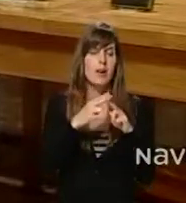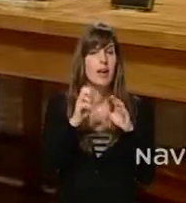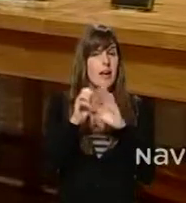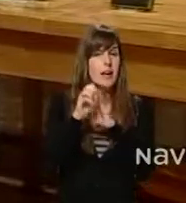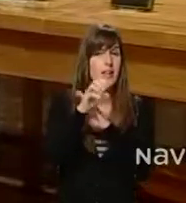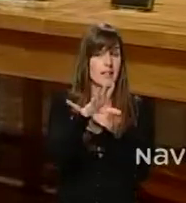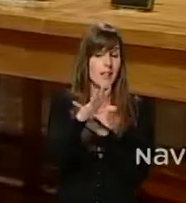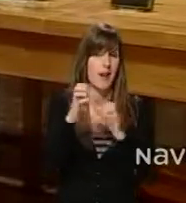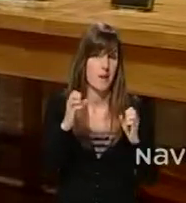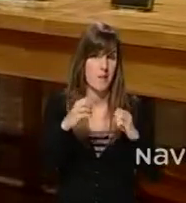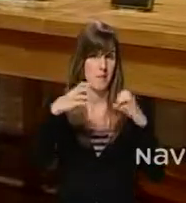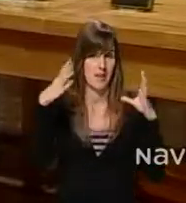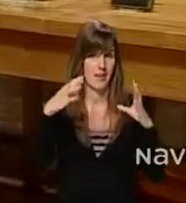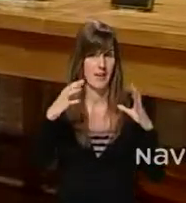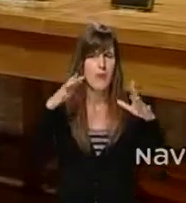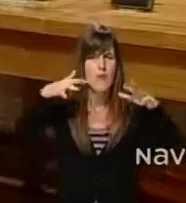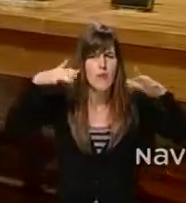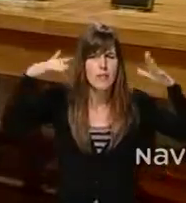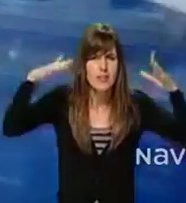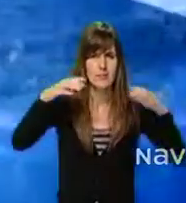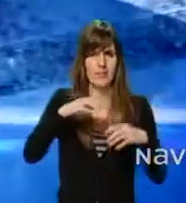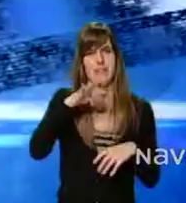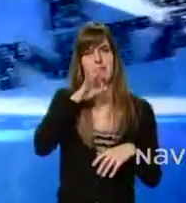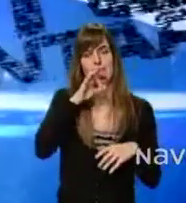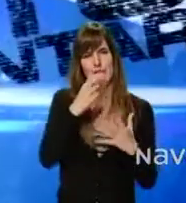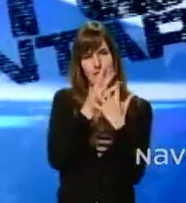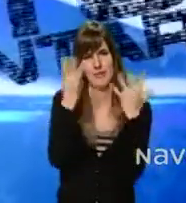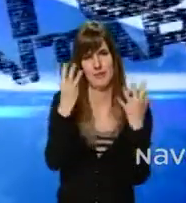para fantasmagoría, que son de finales del siglo XVIII.